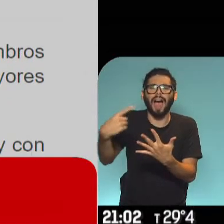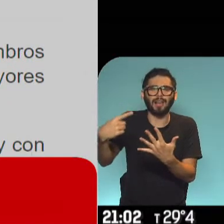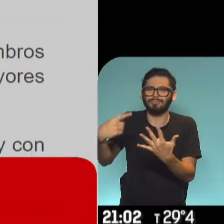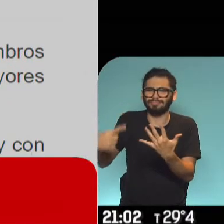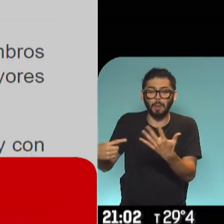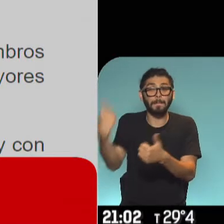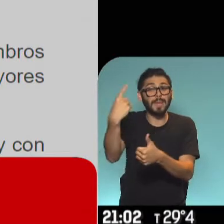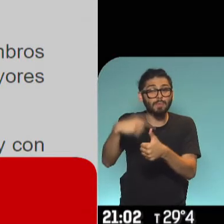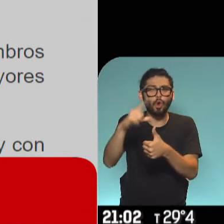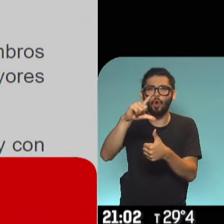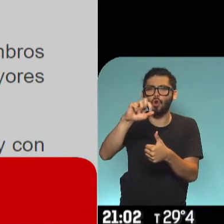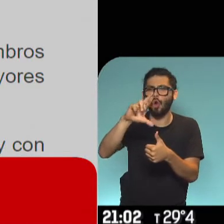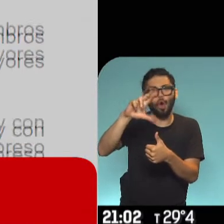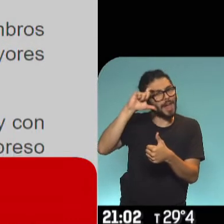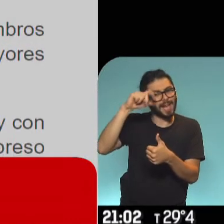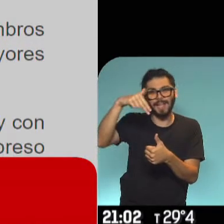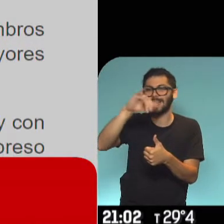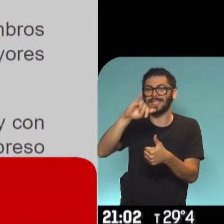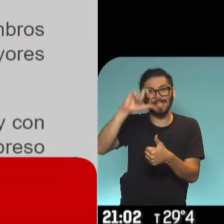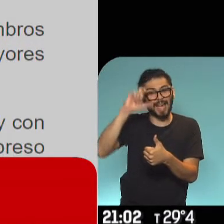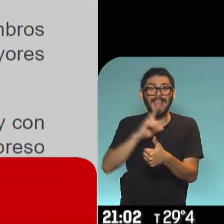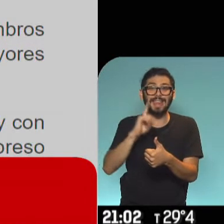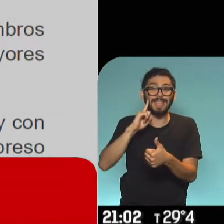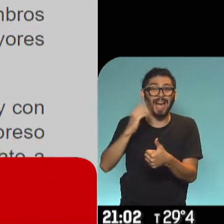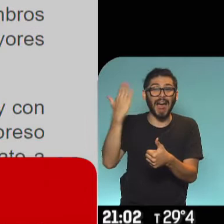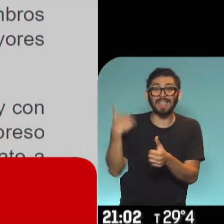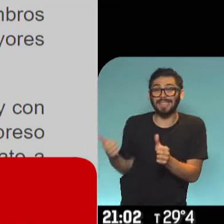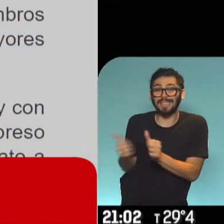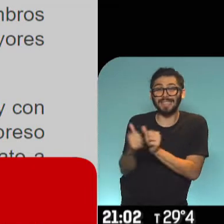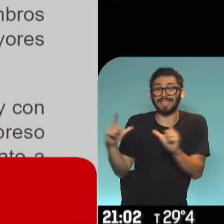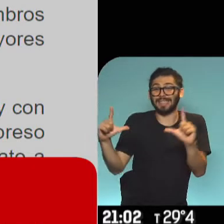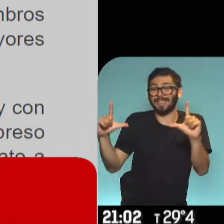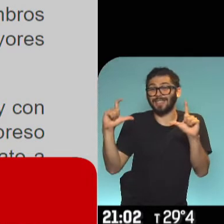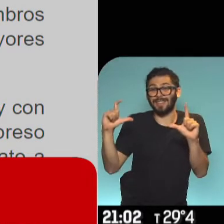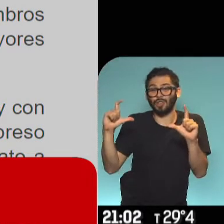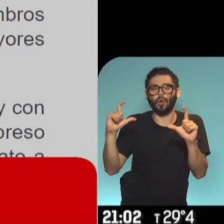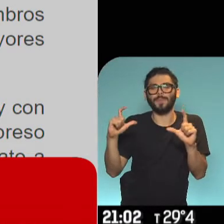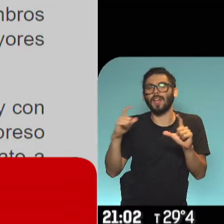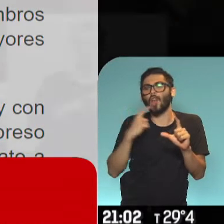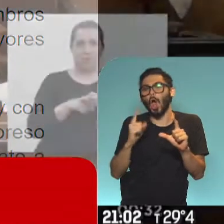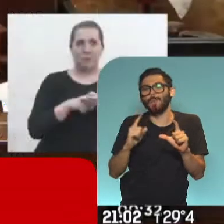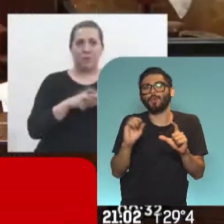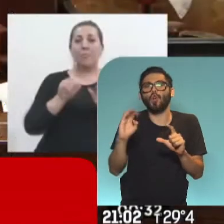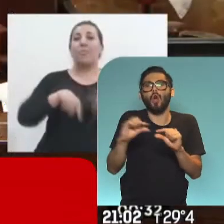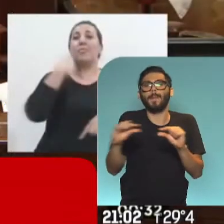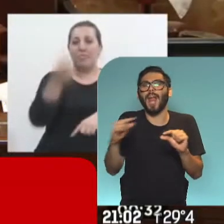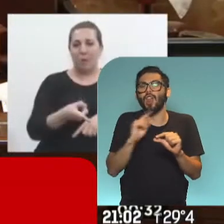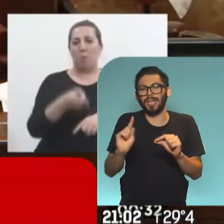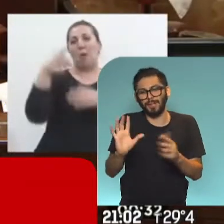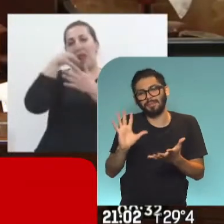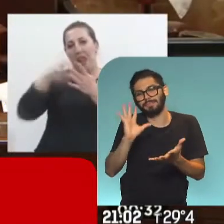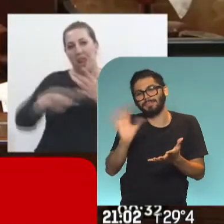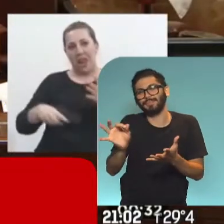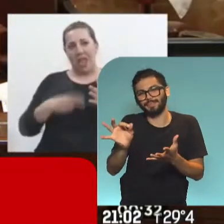duro contra Lorenzetti, bueno, cuenta que se fotografiaba con el juez Sergio Moro, no lo nombra, pero dice, bueno, uno puede intuir,